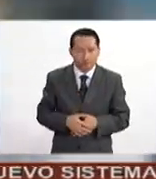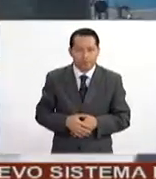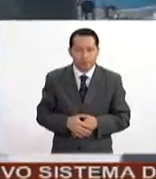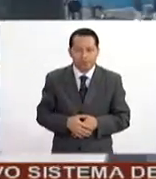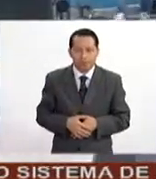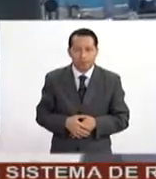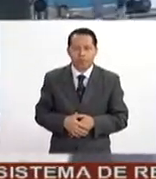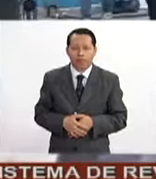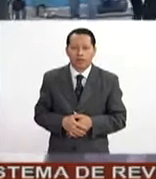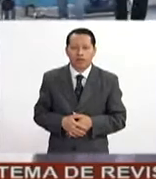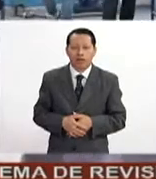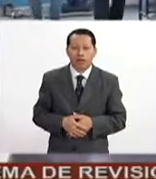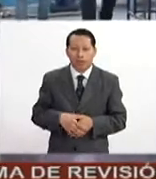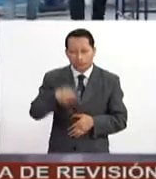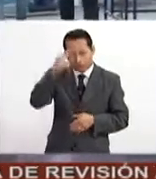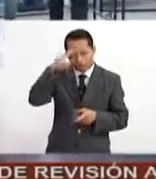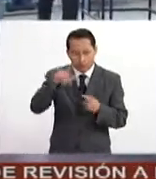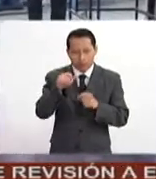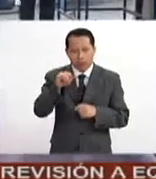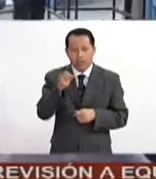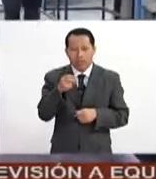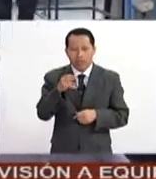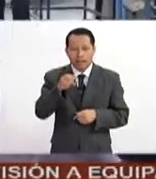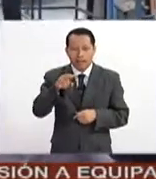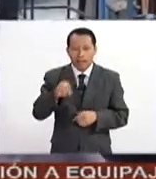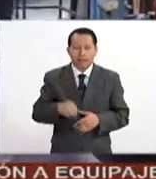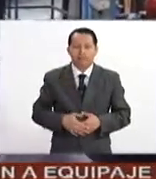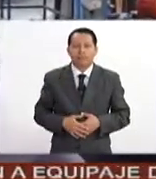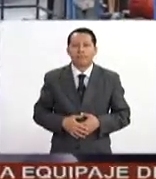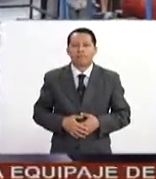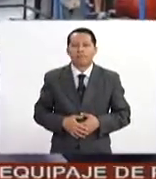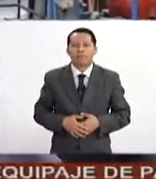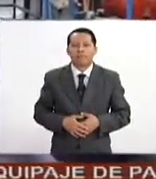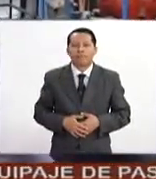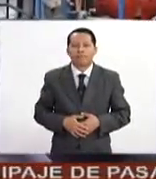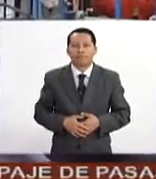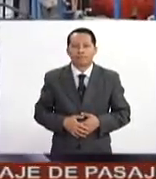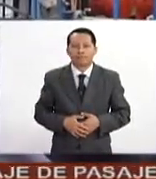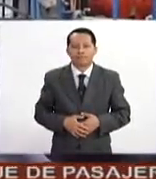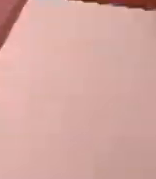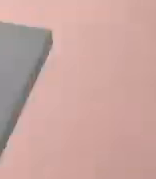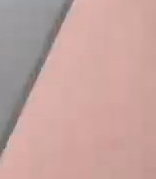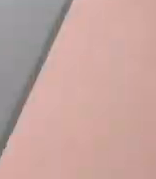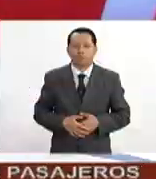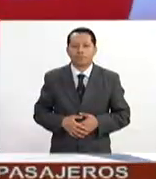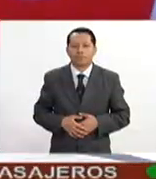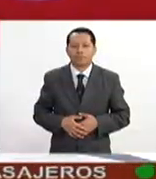Para México al Día, Jacqueline López Zárate.